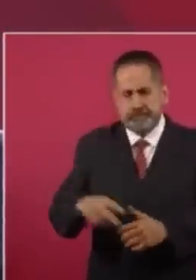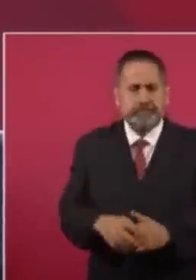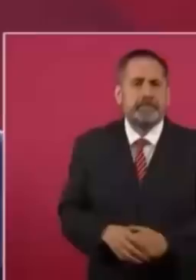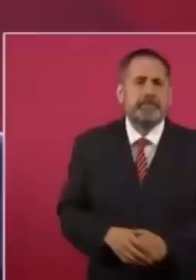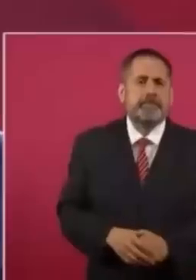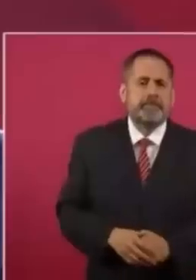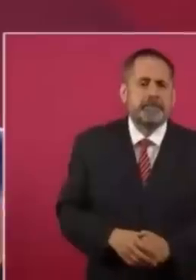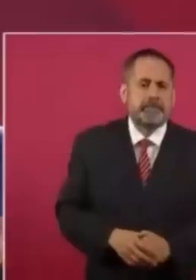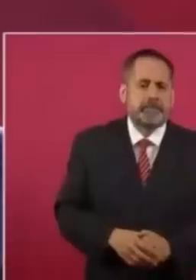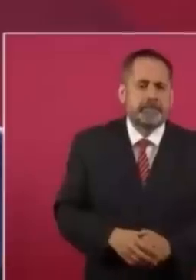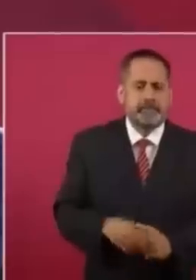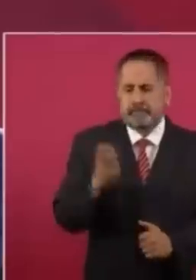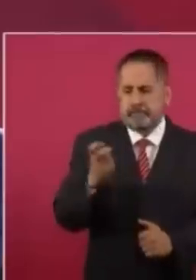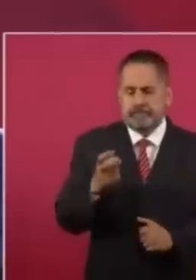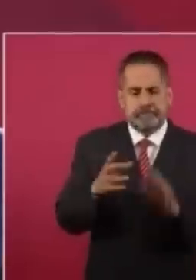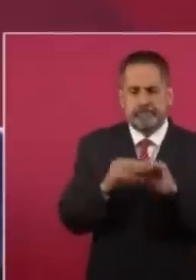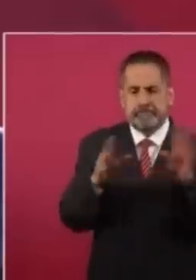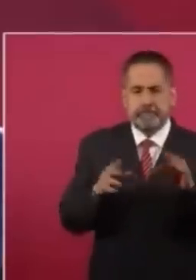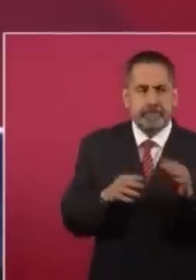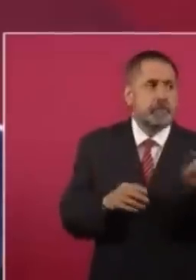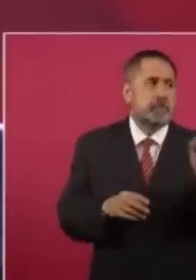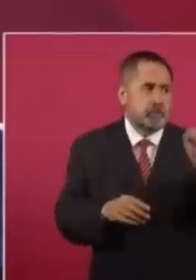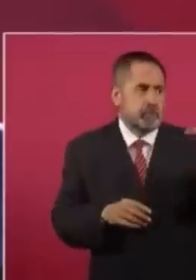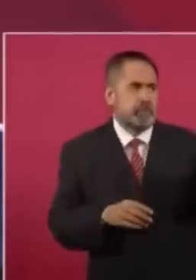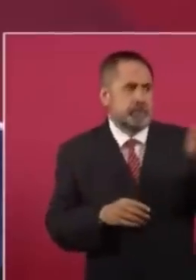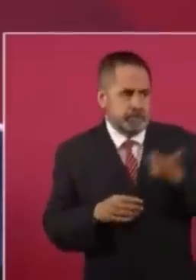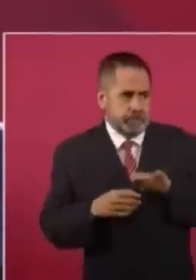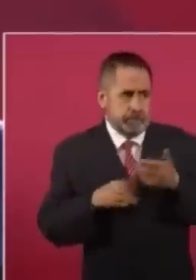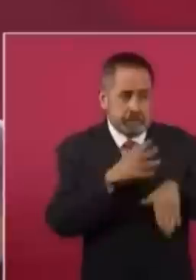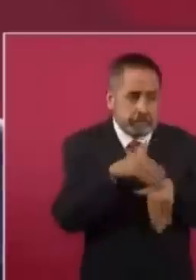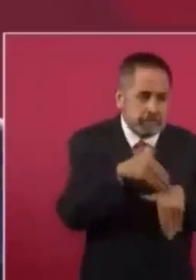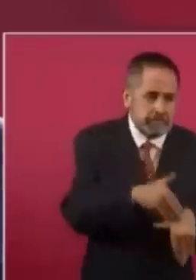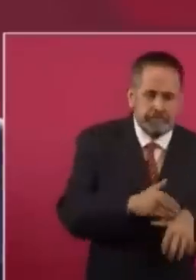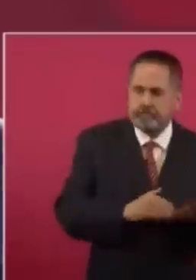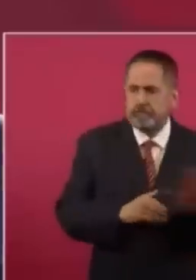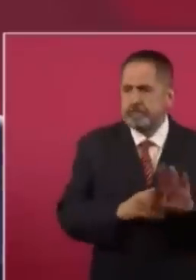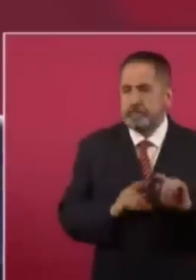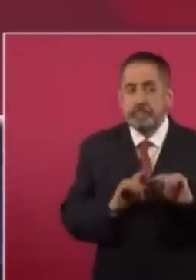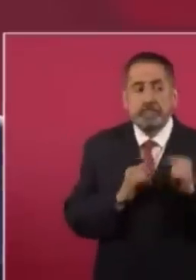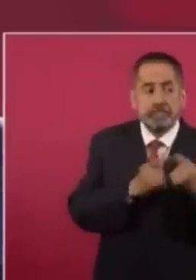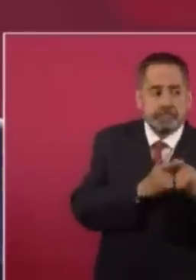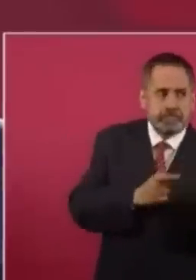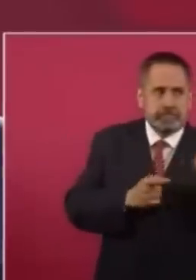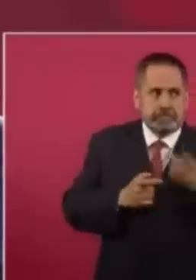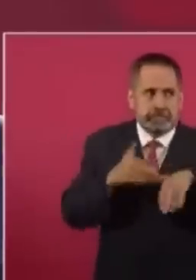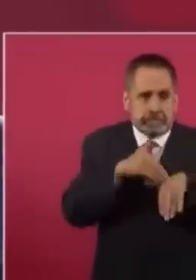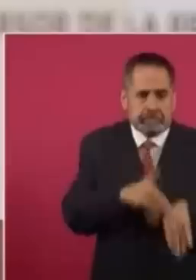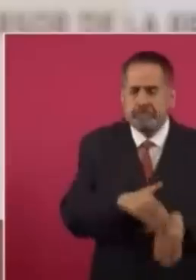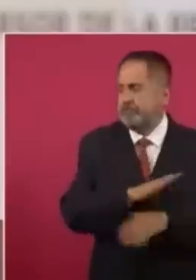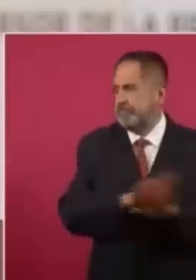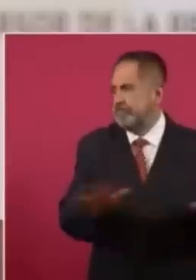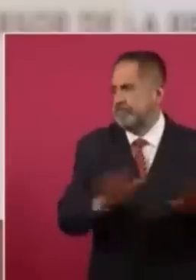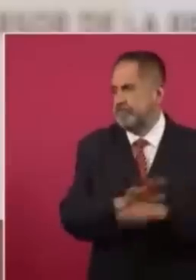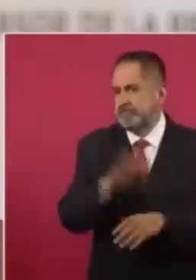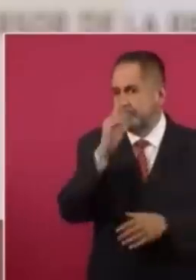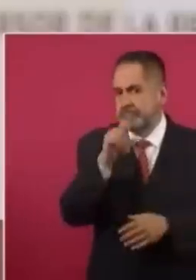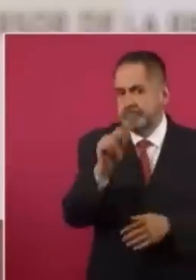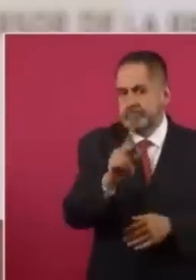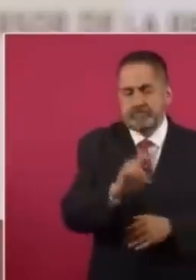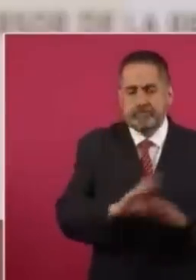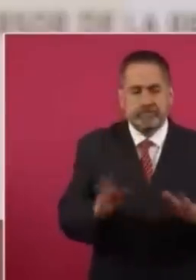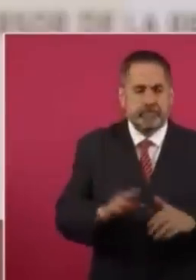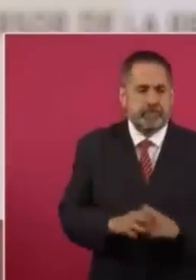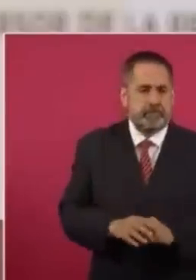Eso no tiene precio. No hay arreglo que valga. Es como